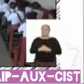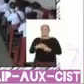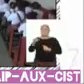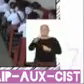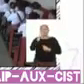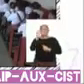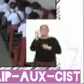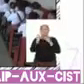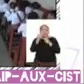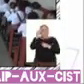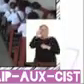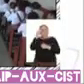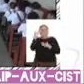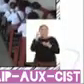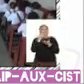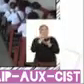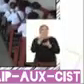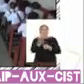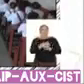¿Alguien más sabe qué va a estudiar?